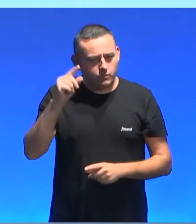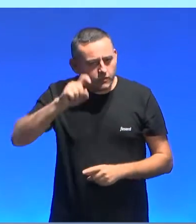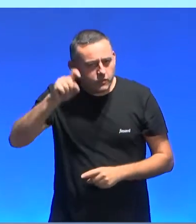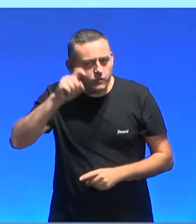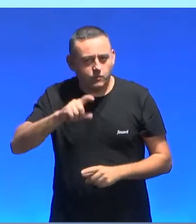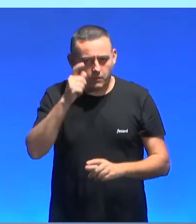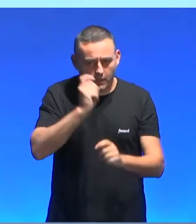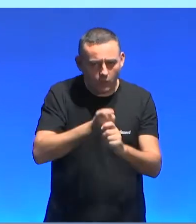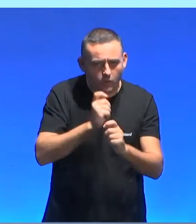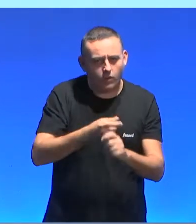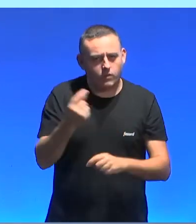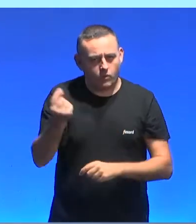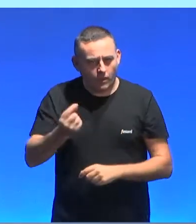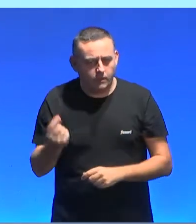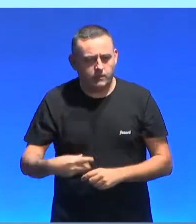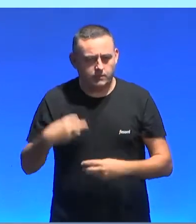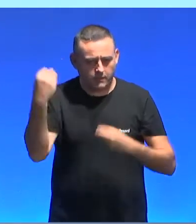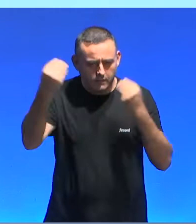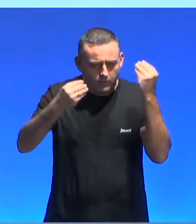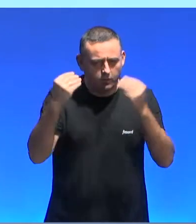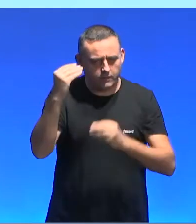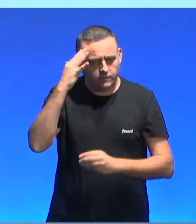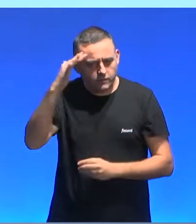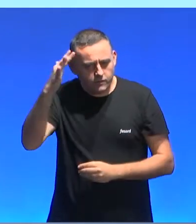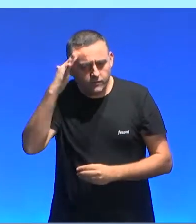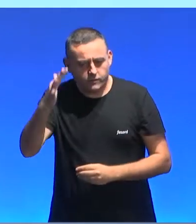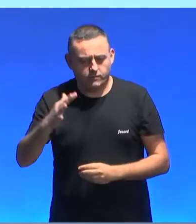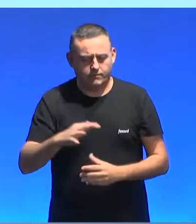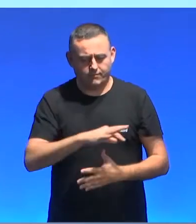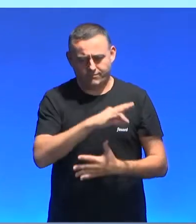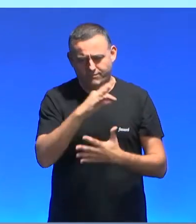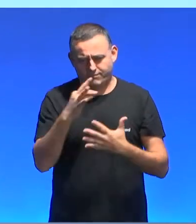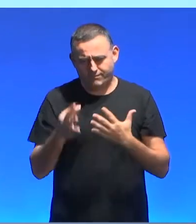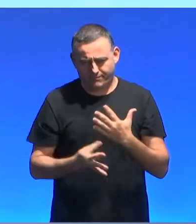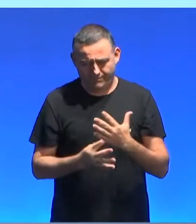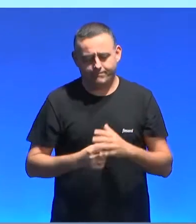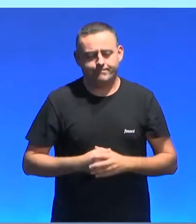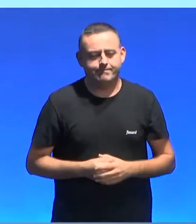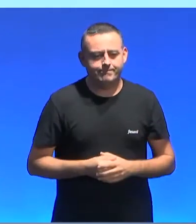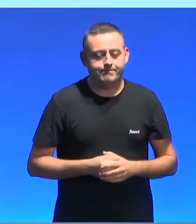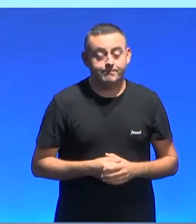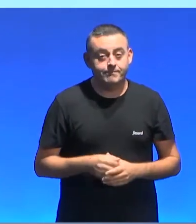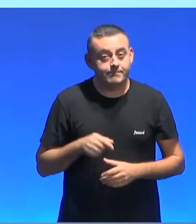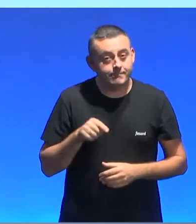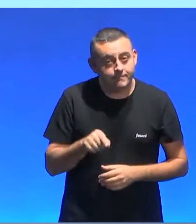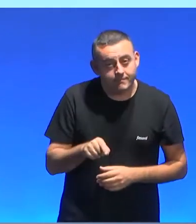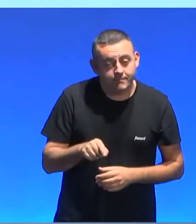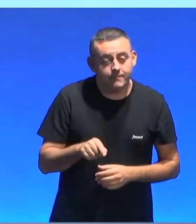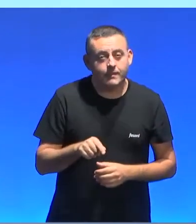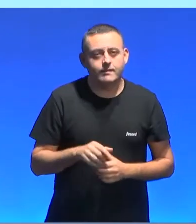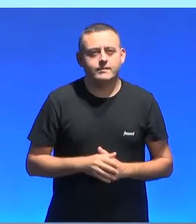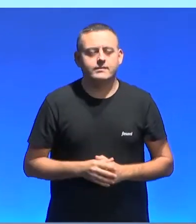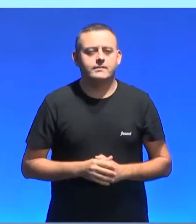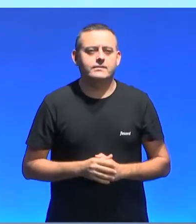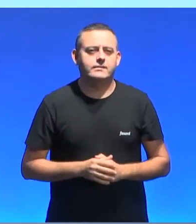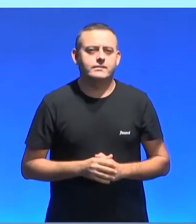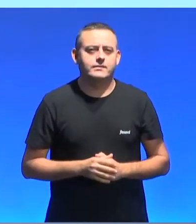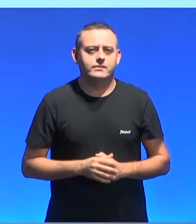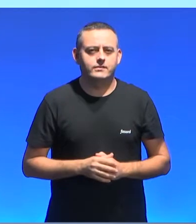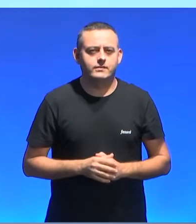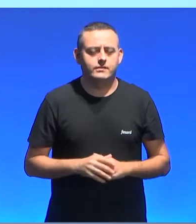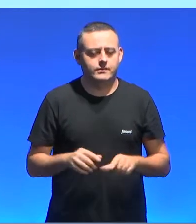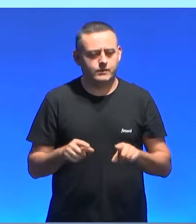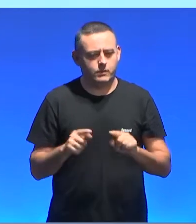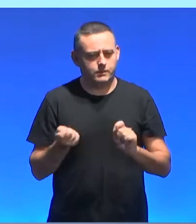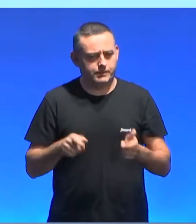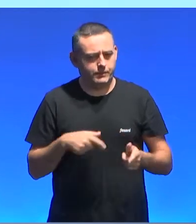dibujante, pensador, es tantas cosas. Es un viajante que introduce en las